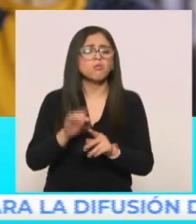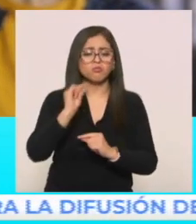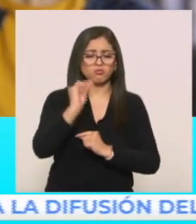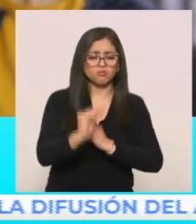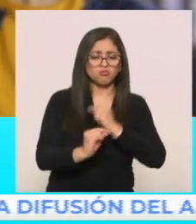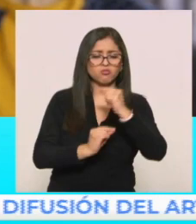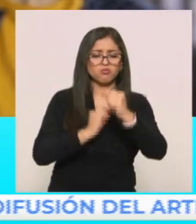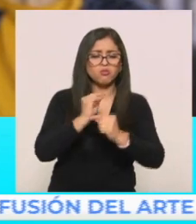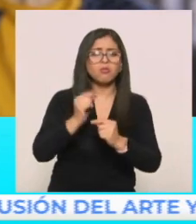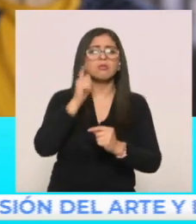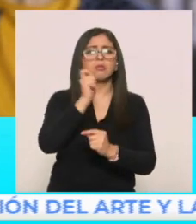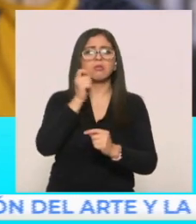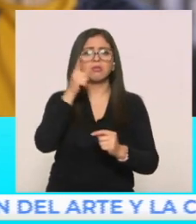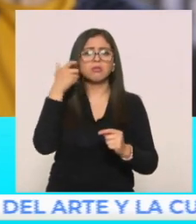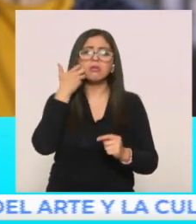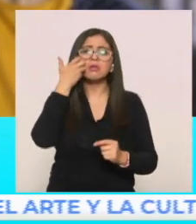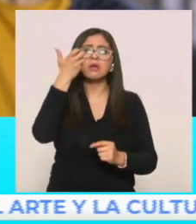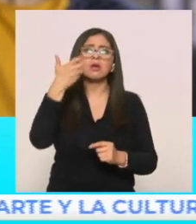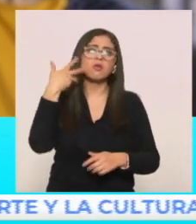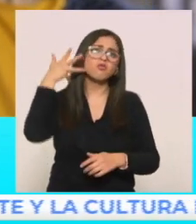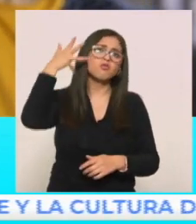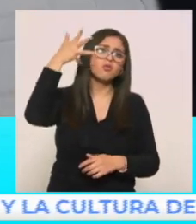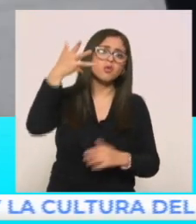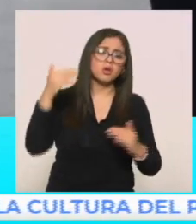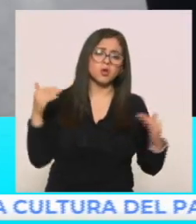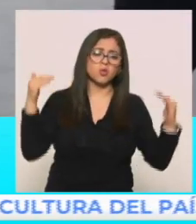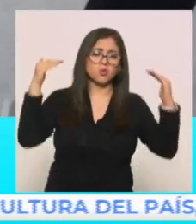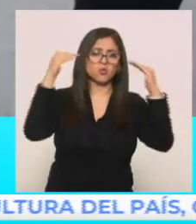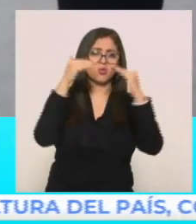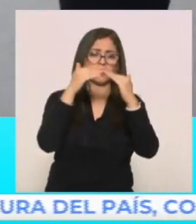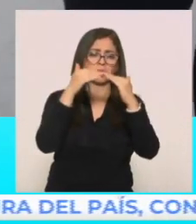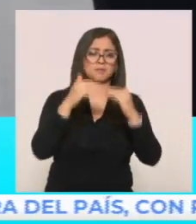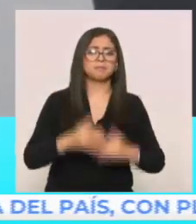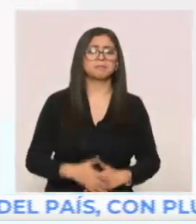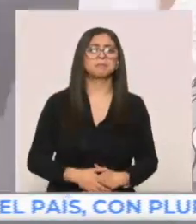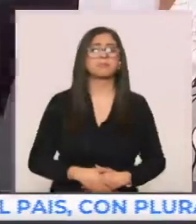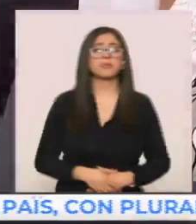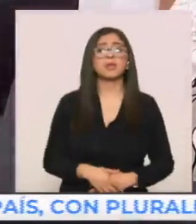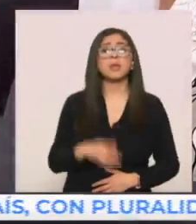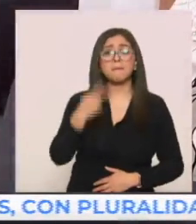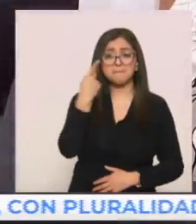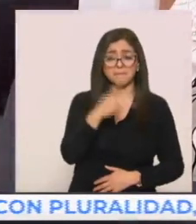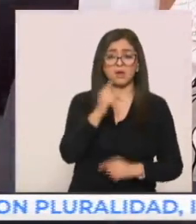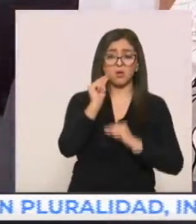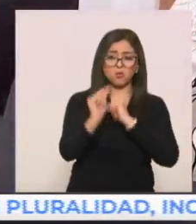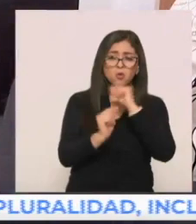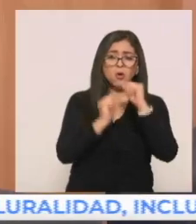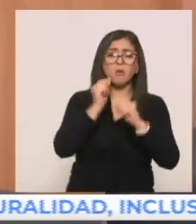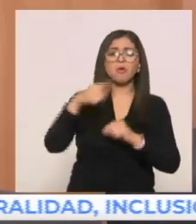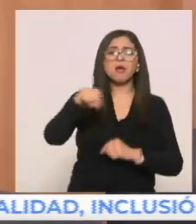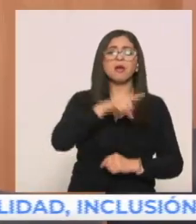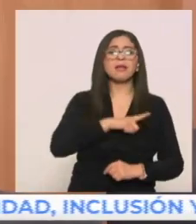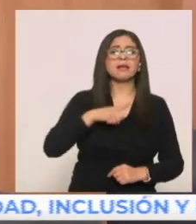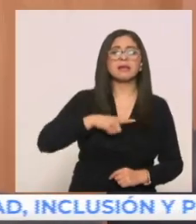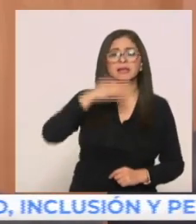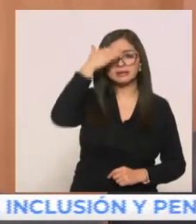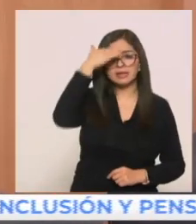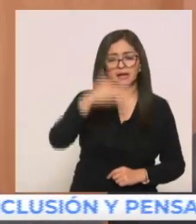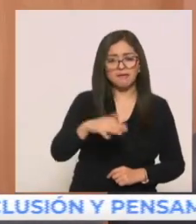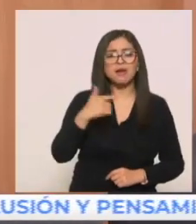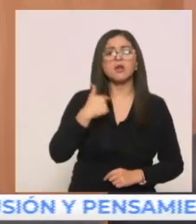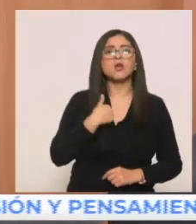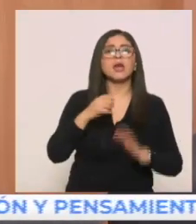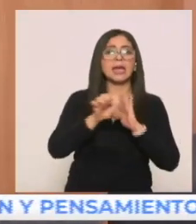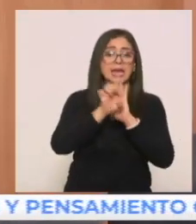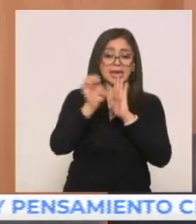hacia la promoción de la igualdad ya hoy mismo, si te lo propones. Hay que reconocerlo, no es un proceso tan sencillo. Daré, por ejemplo, mi testimonio.